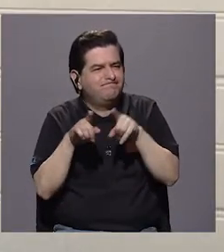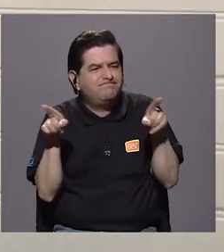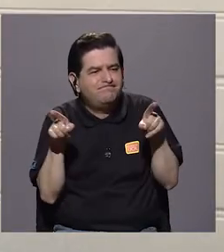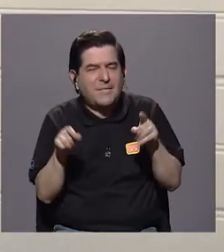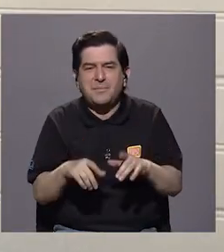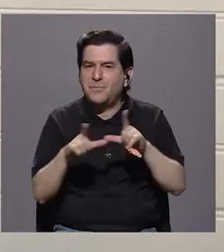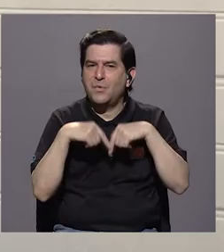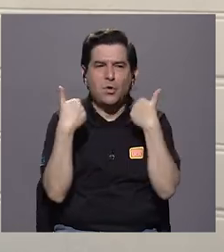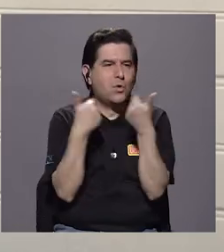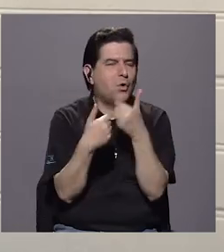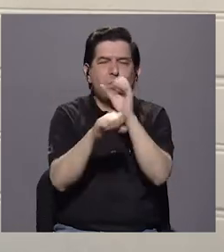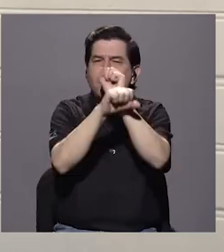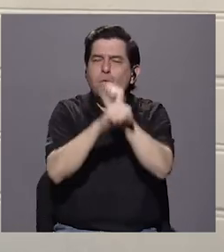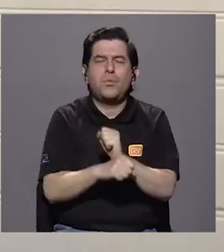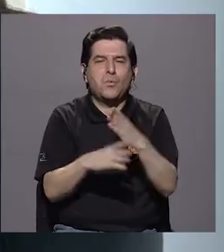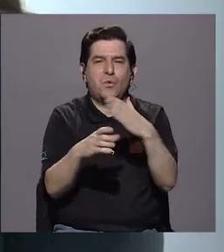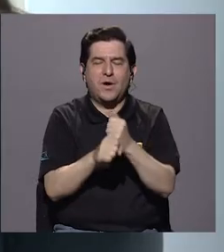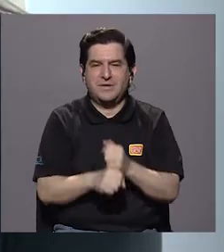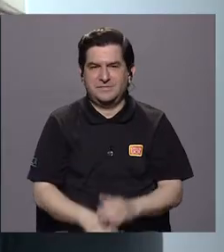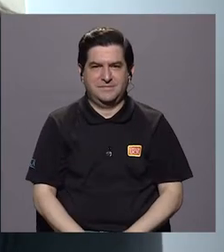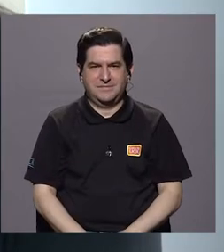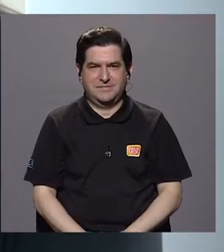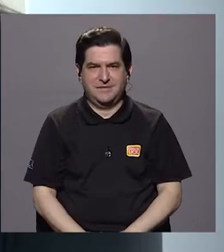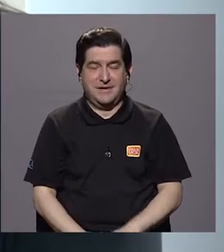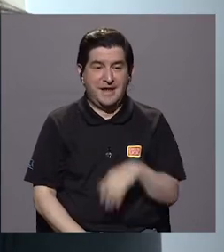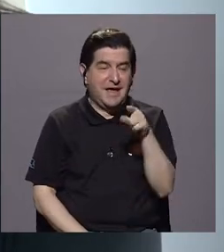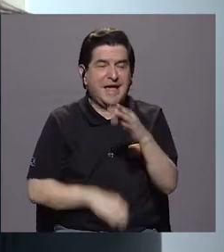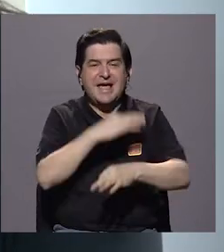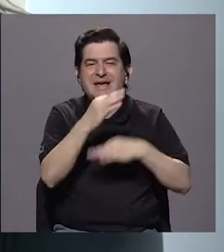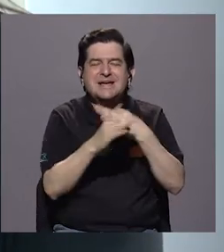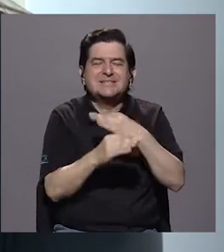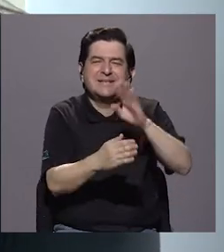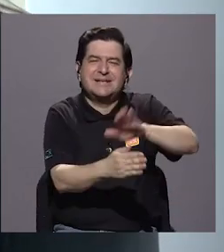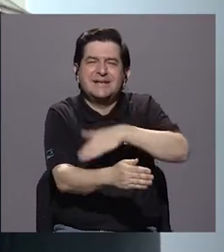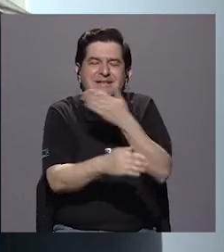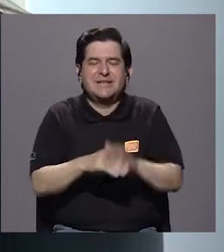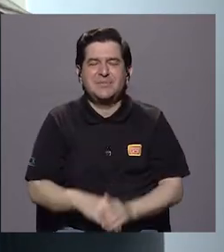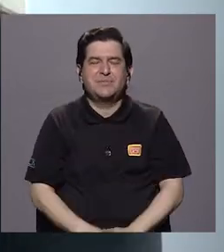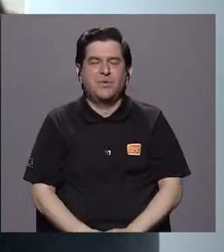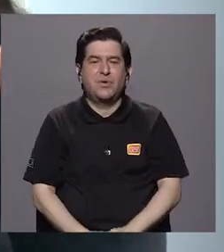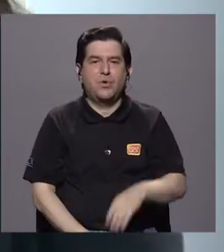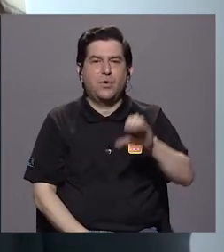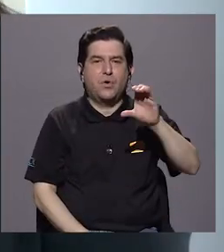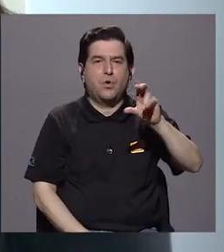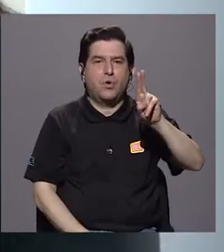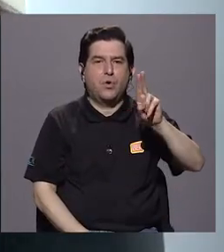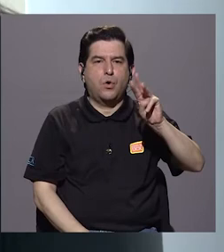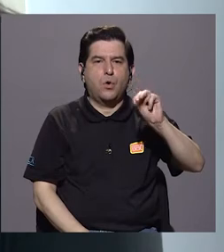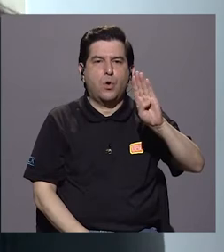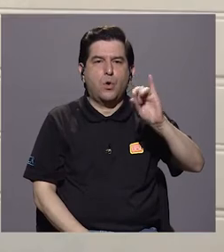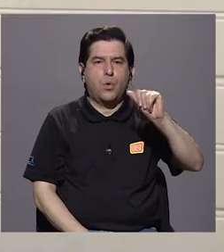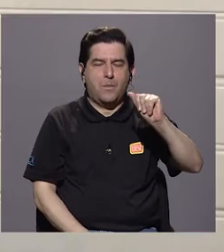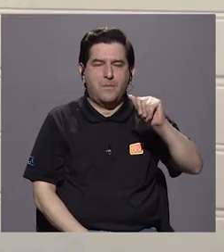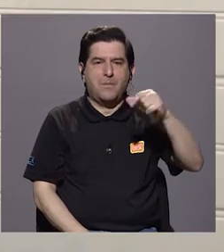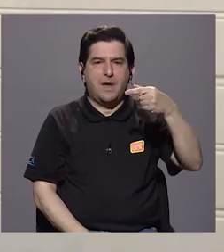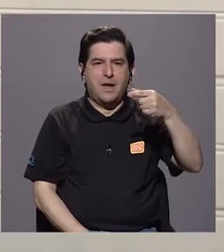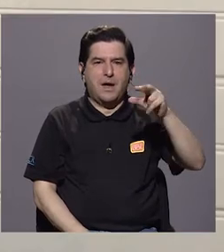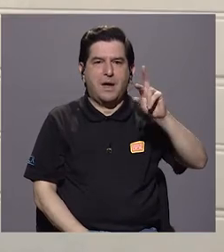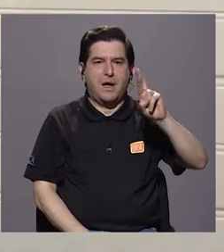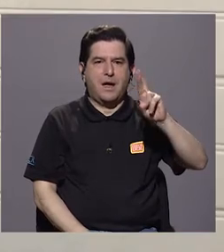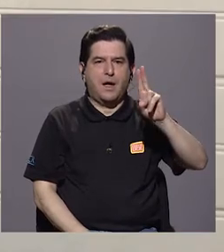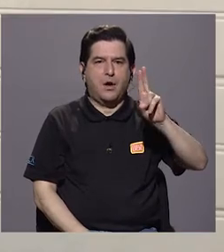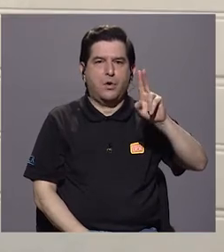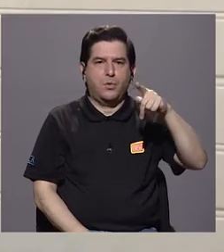ningún grupo estaba acostumbrado a hacer esa línea de música que era cumbia grupera. Y el vestuario, yo creo que llamó mucha la Bueno, atención